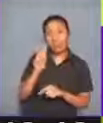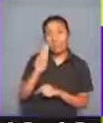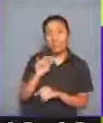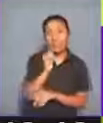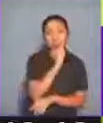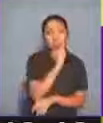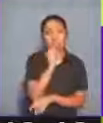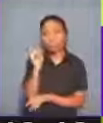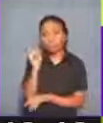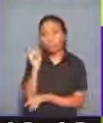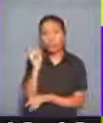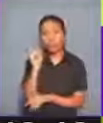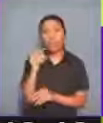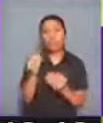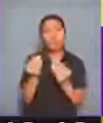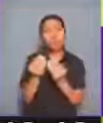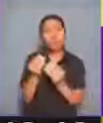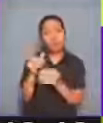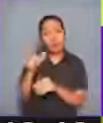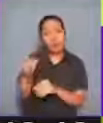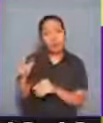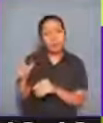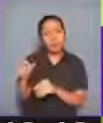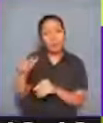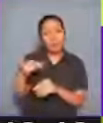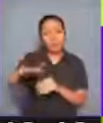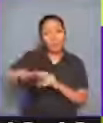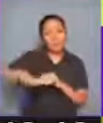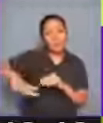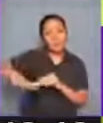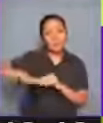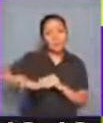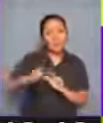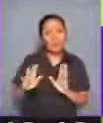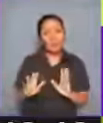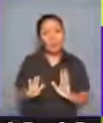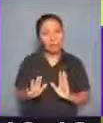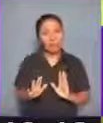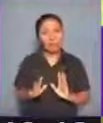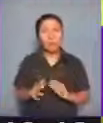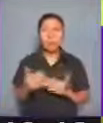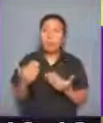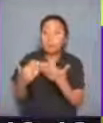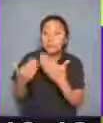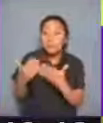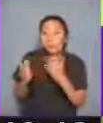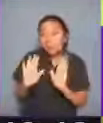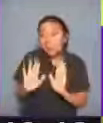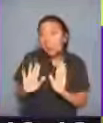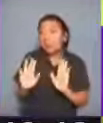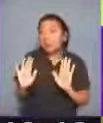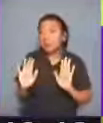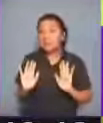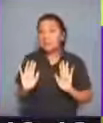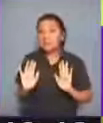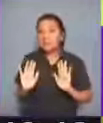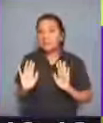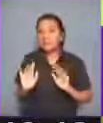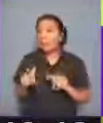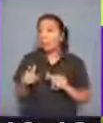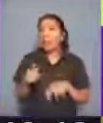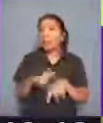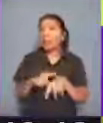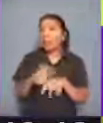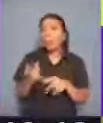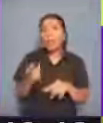imágenes de la cantidad de personas que hay por lo menos en este sector y vamos a tratar de charlar con alguien para ver a ver qué nos cuentan